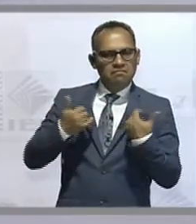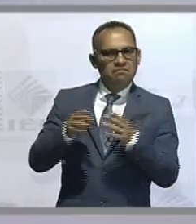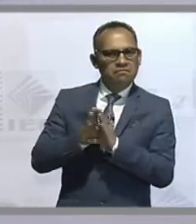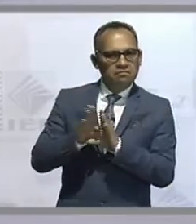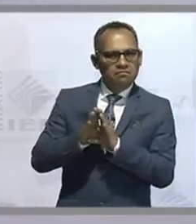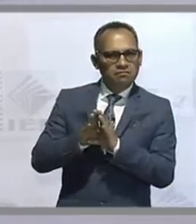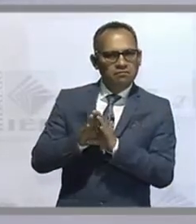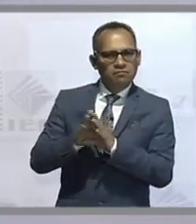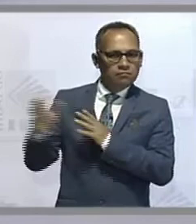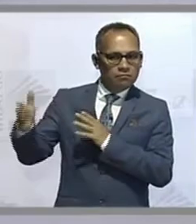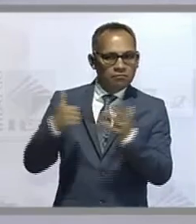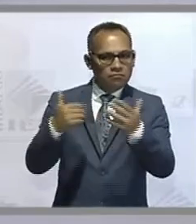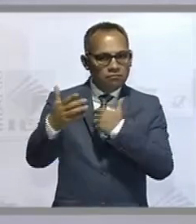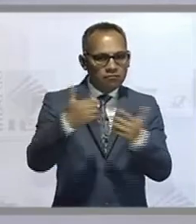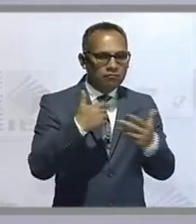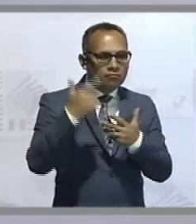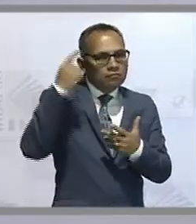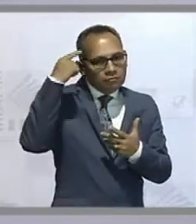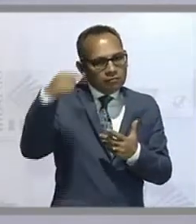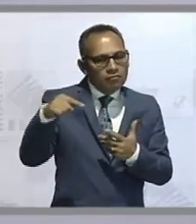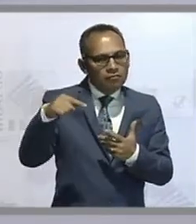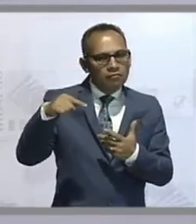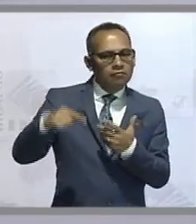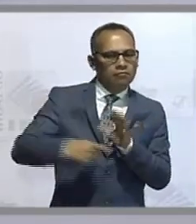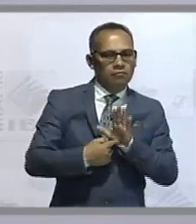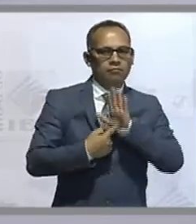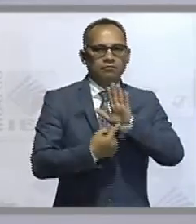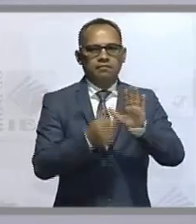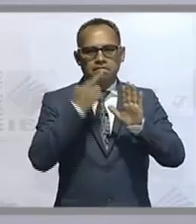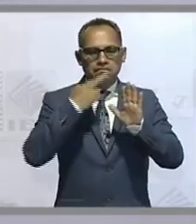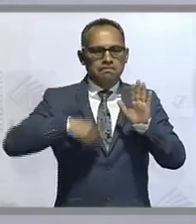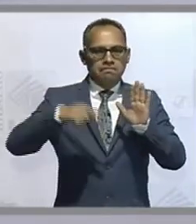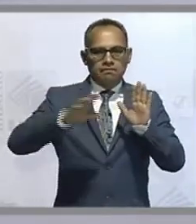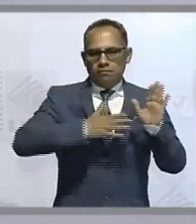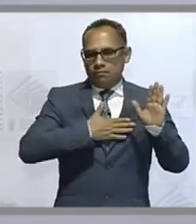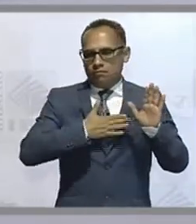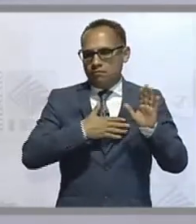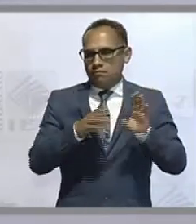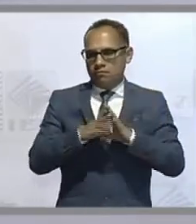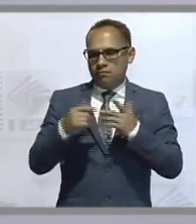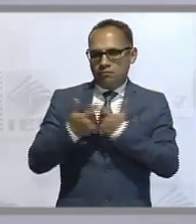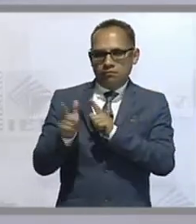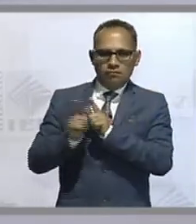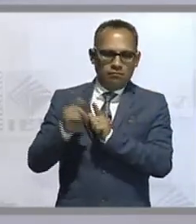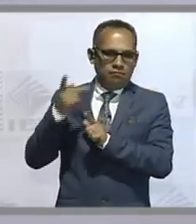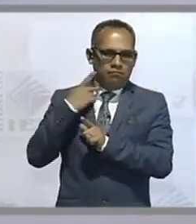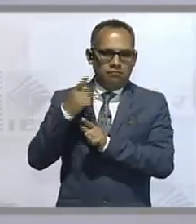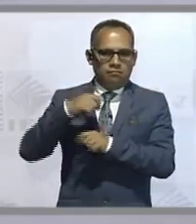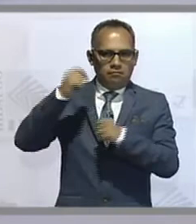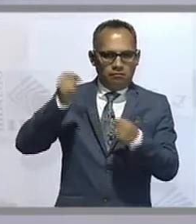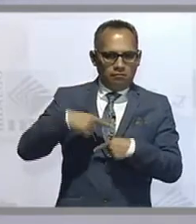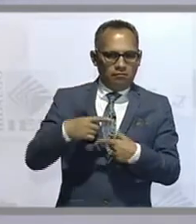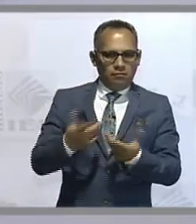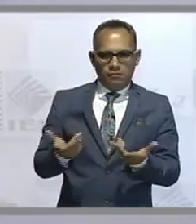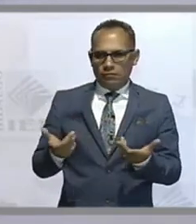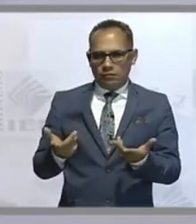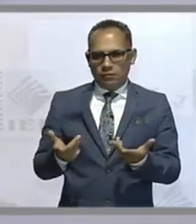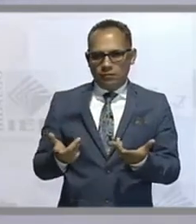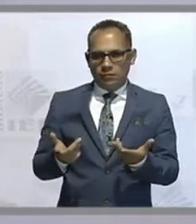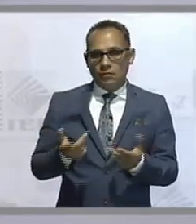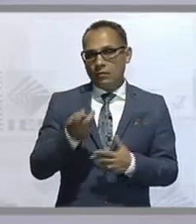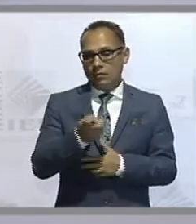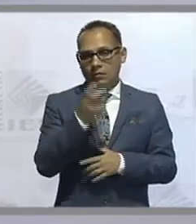acarreado a sus fines electorales y solo en esa lógica es como los jóvenes son importantes para el gobierno